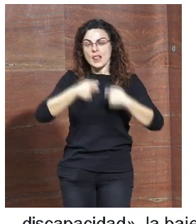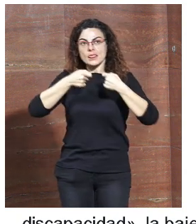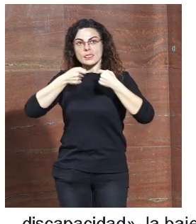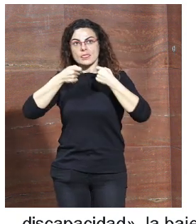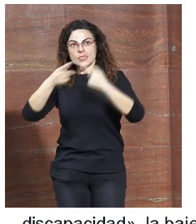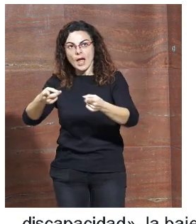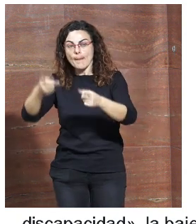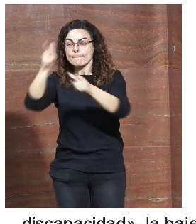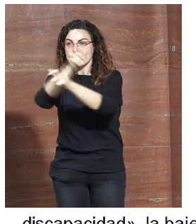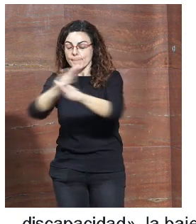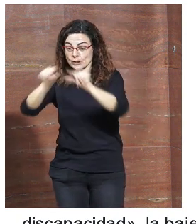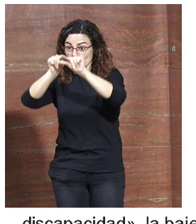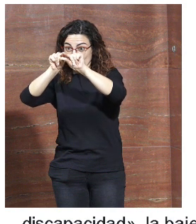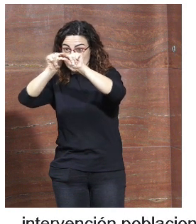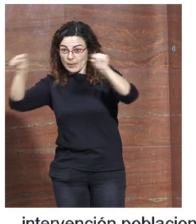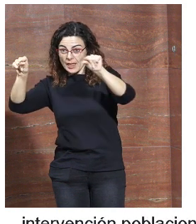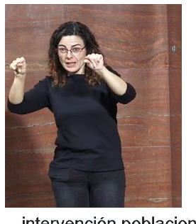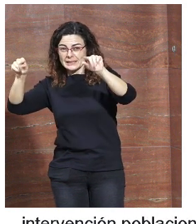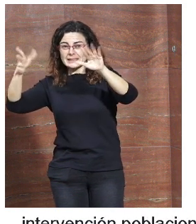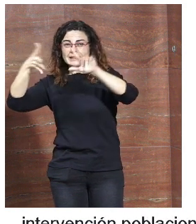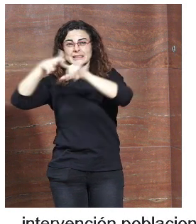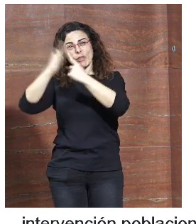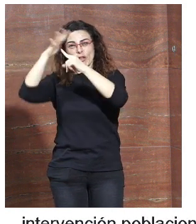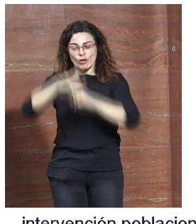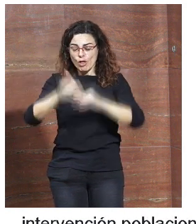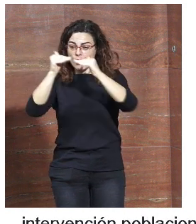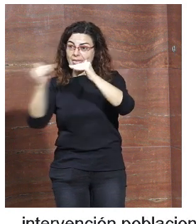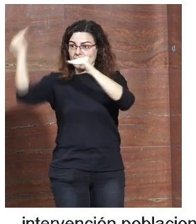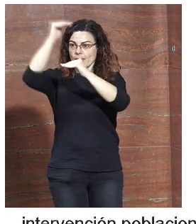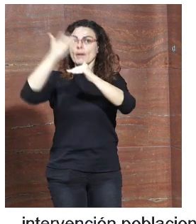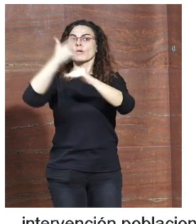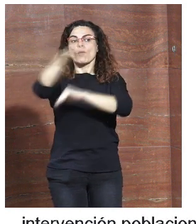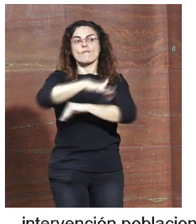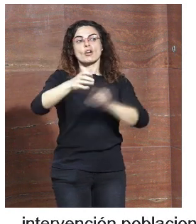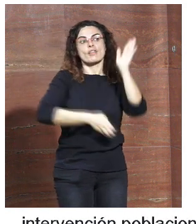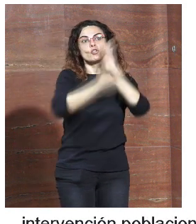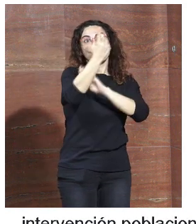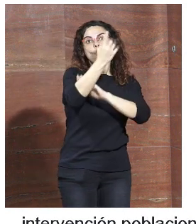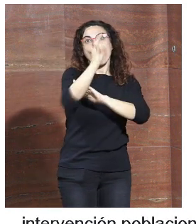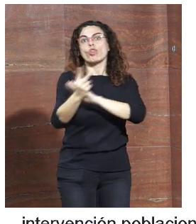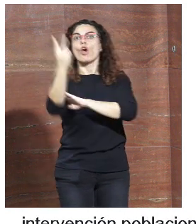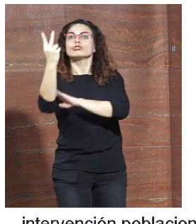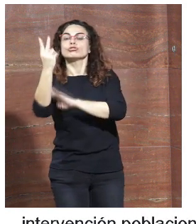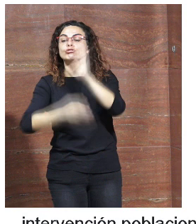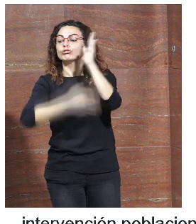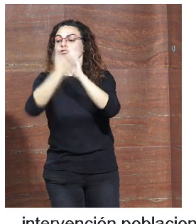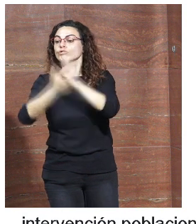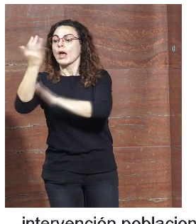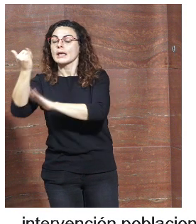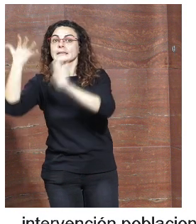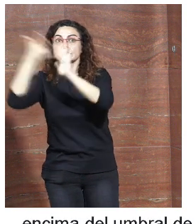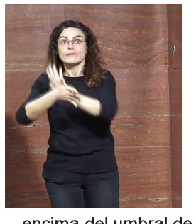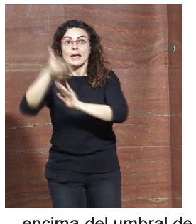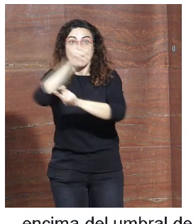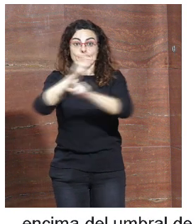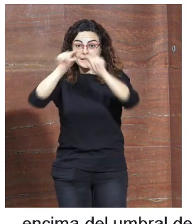gente por encima del umbral de discapacidad. Cuando en un barrio ponemos un ascensor o dos ascensores, habremos conseguido que gente que está